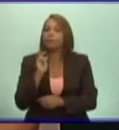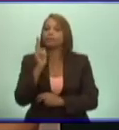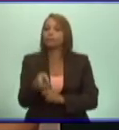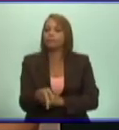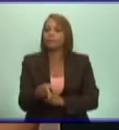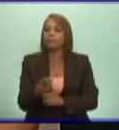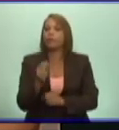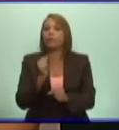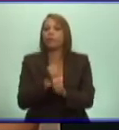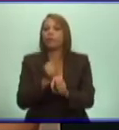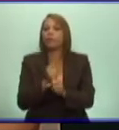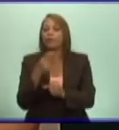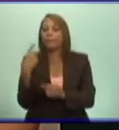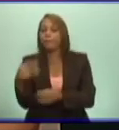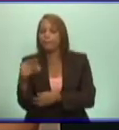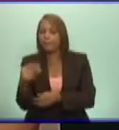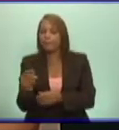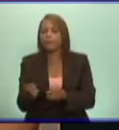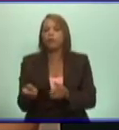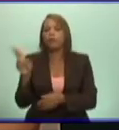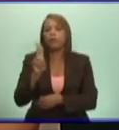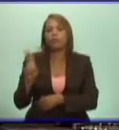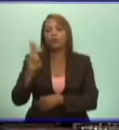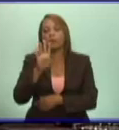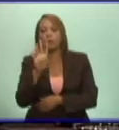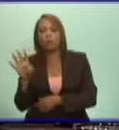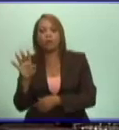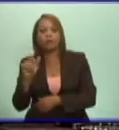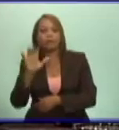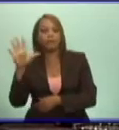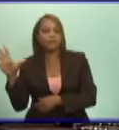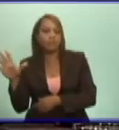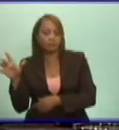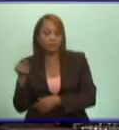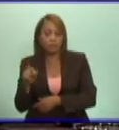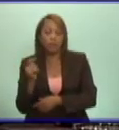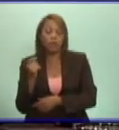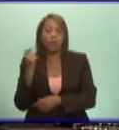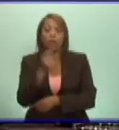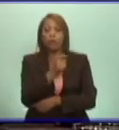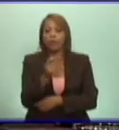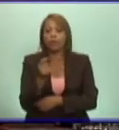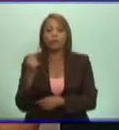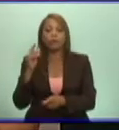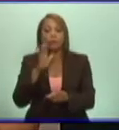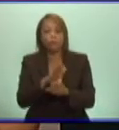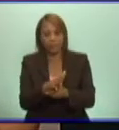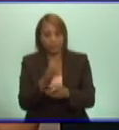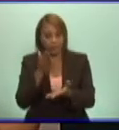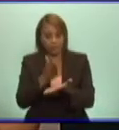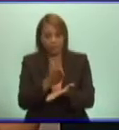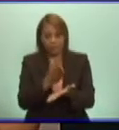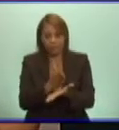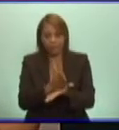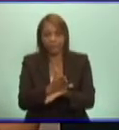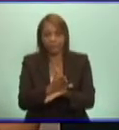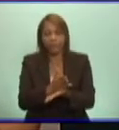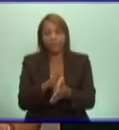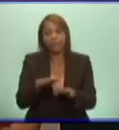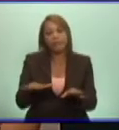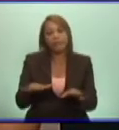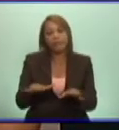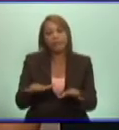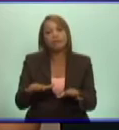un trabajo práctico de las unidades 4 o 5, que los maestros, cuando nos reincorporemos en el reinicio del curso